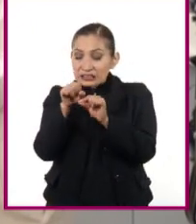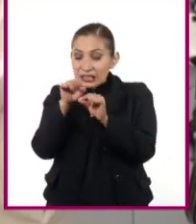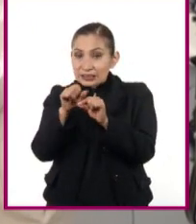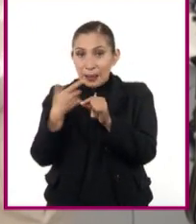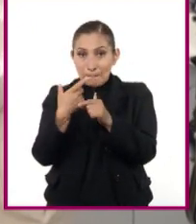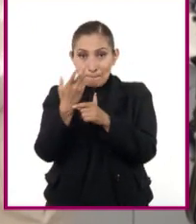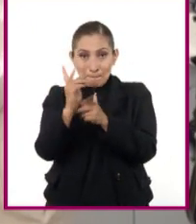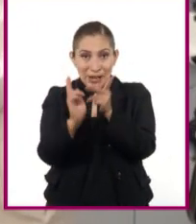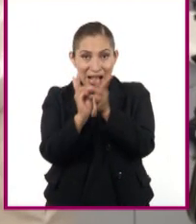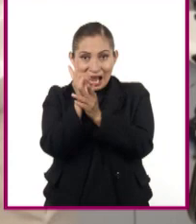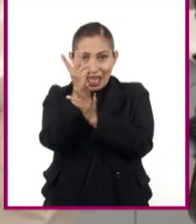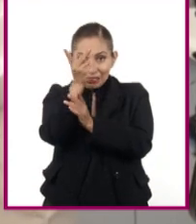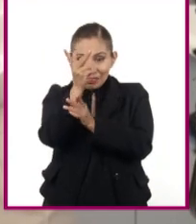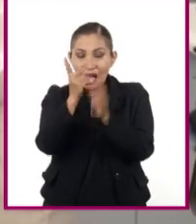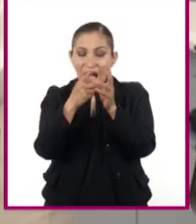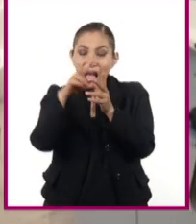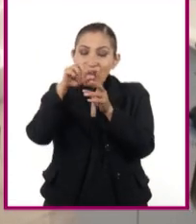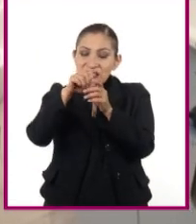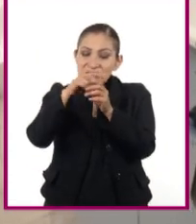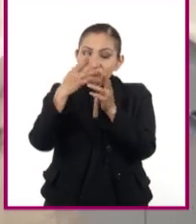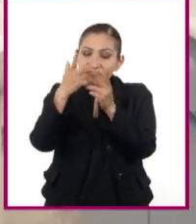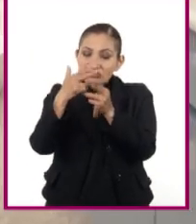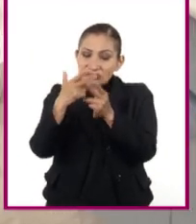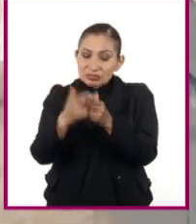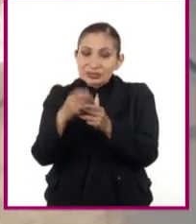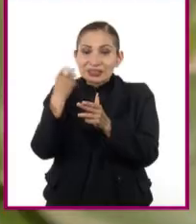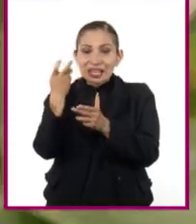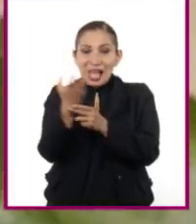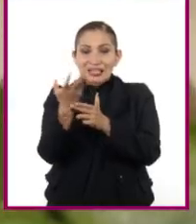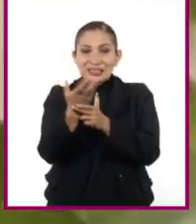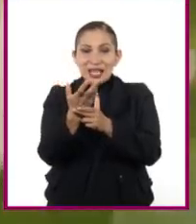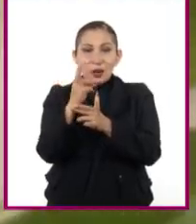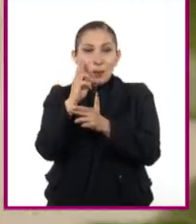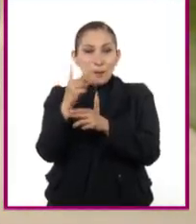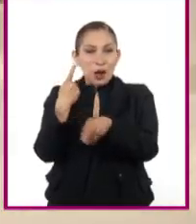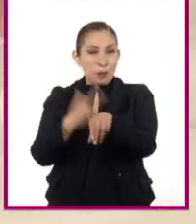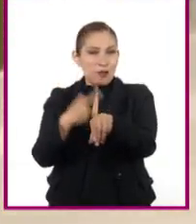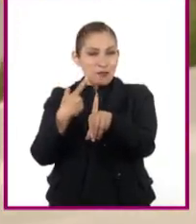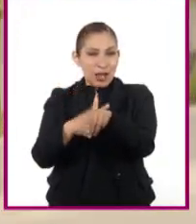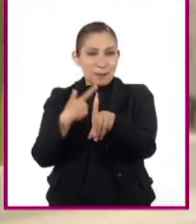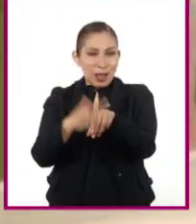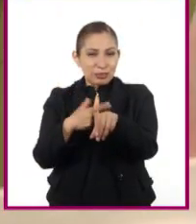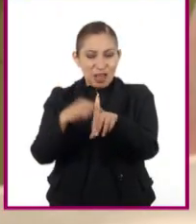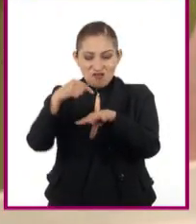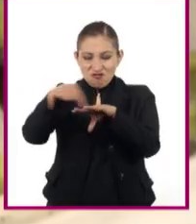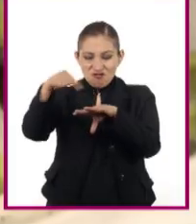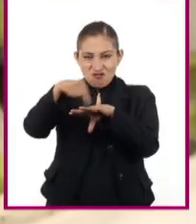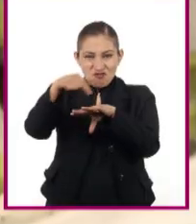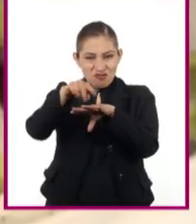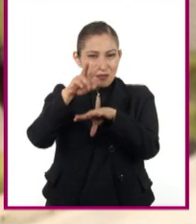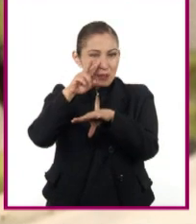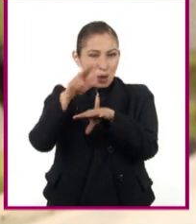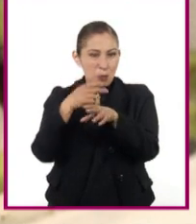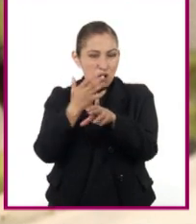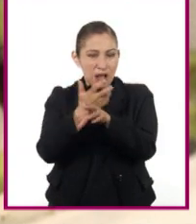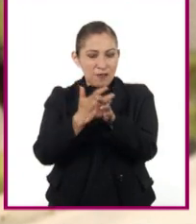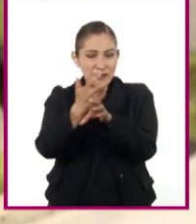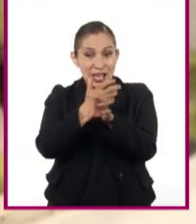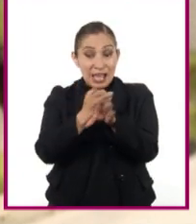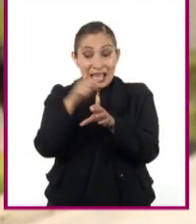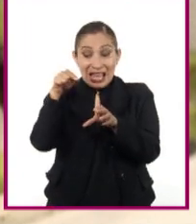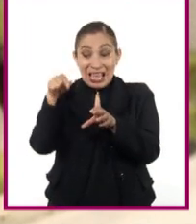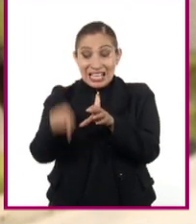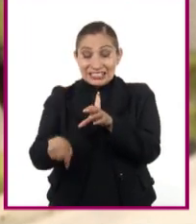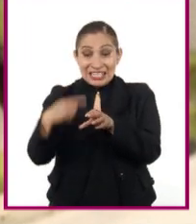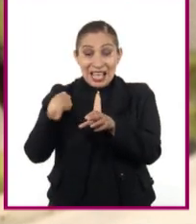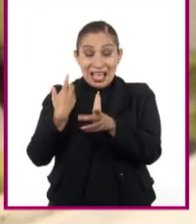a la planta, la rasga y produce estos síntomas, estas rasgaduras. El